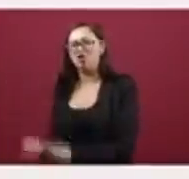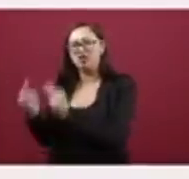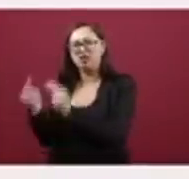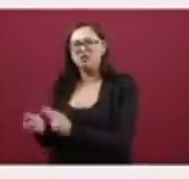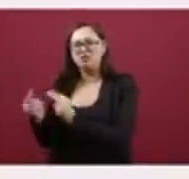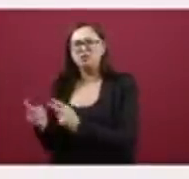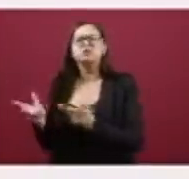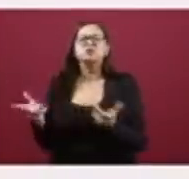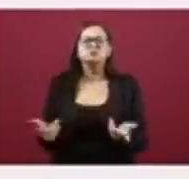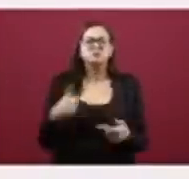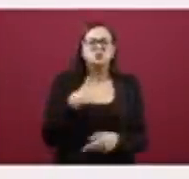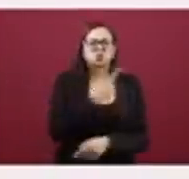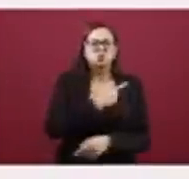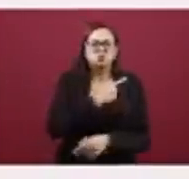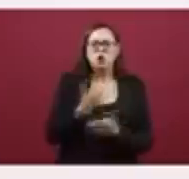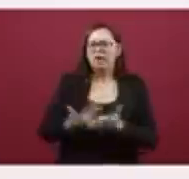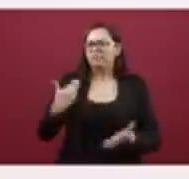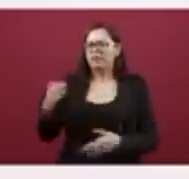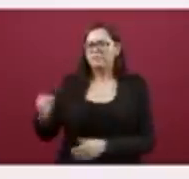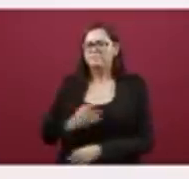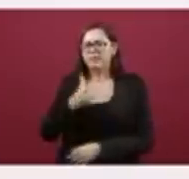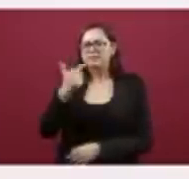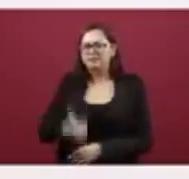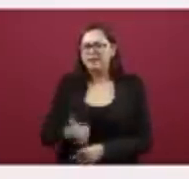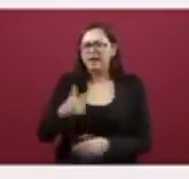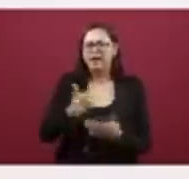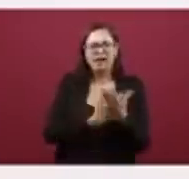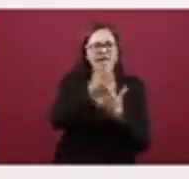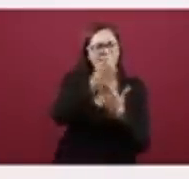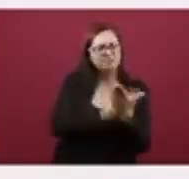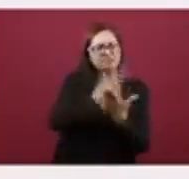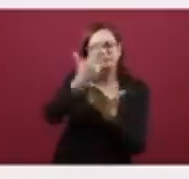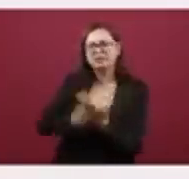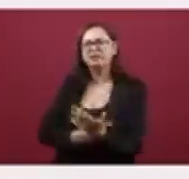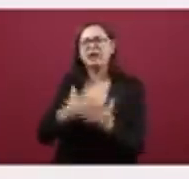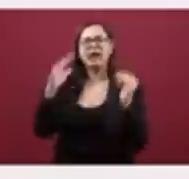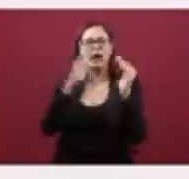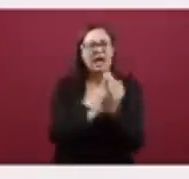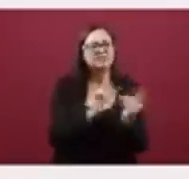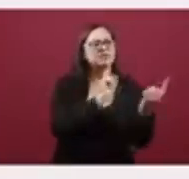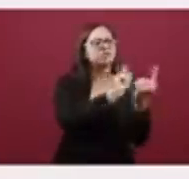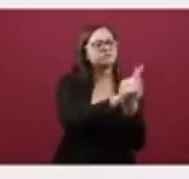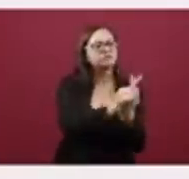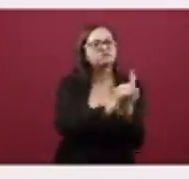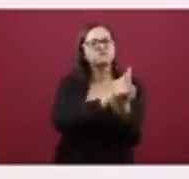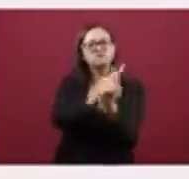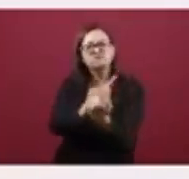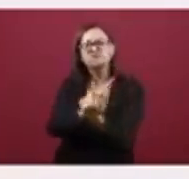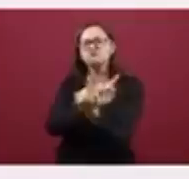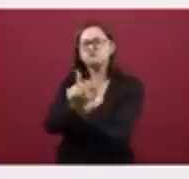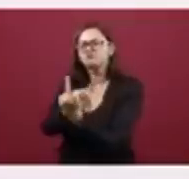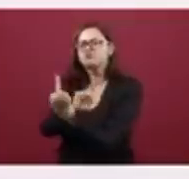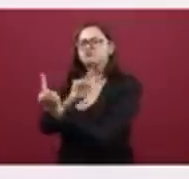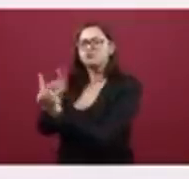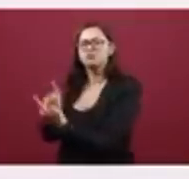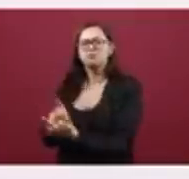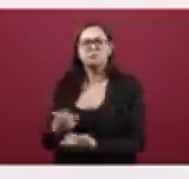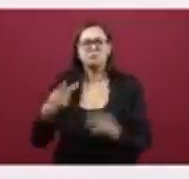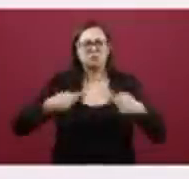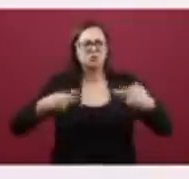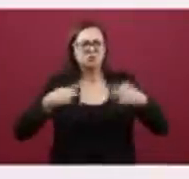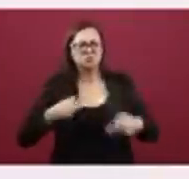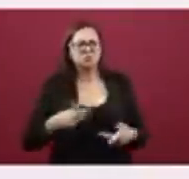del bienestar se va a casa por casa y la gente se apunta se